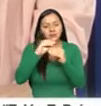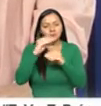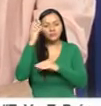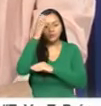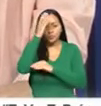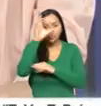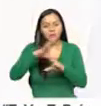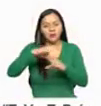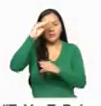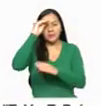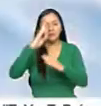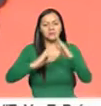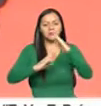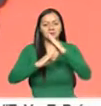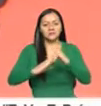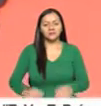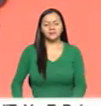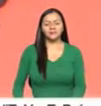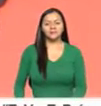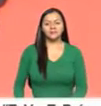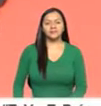paz.